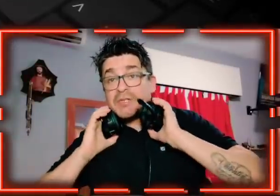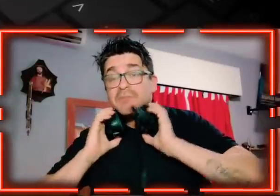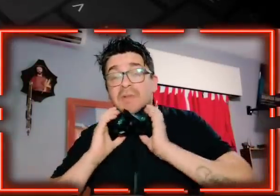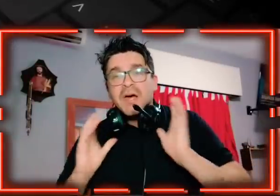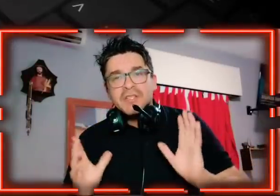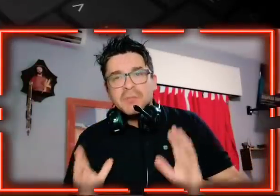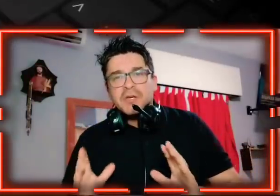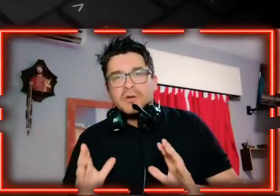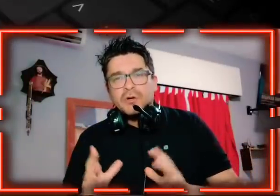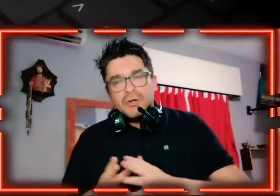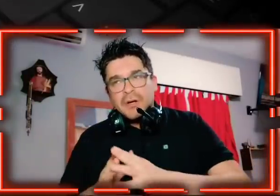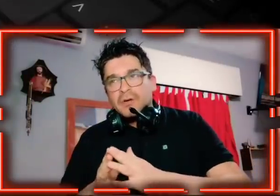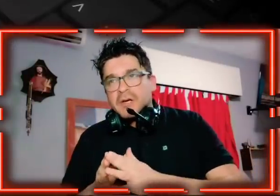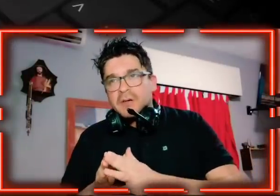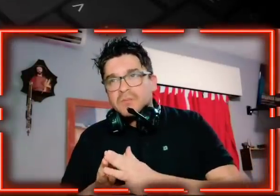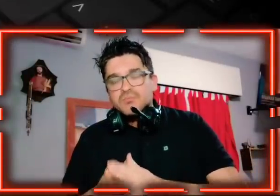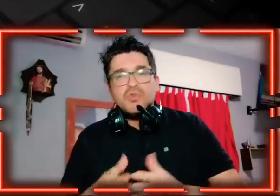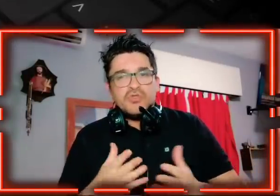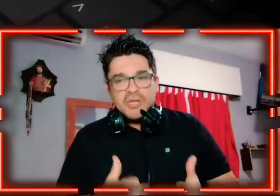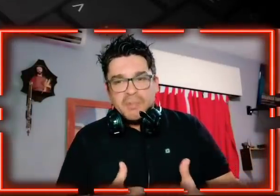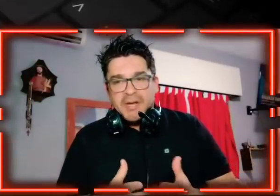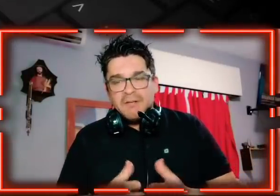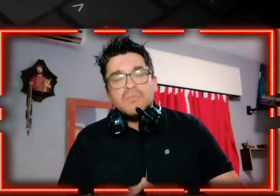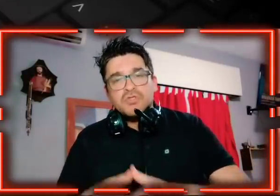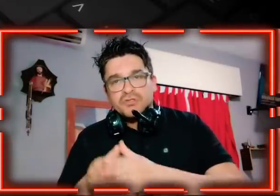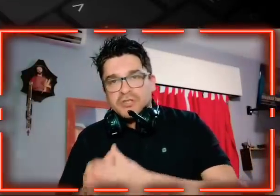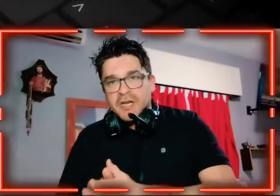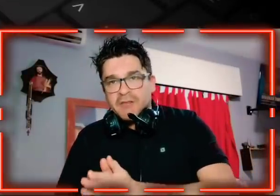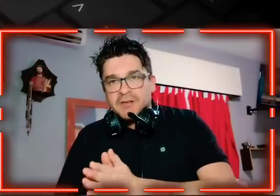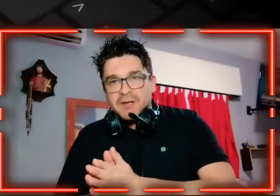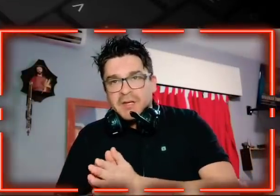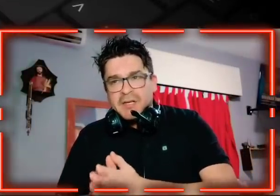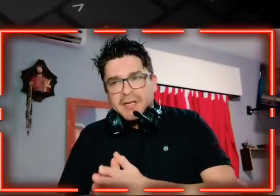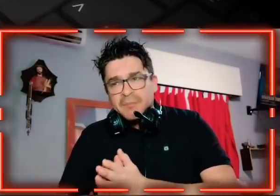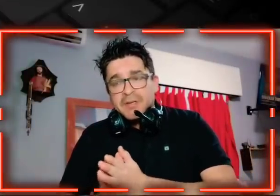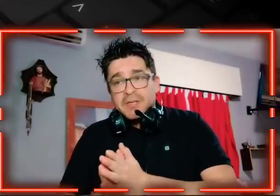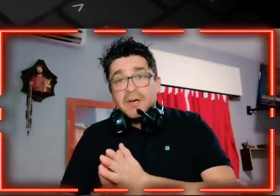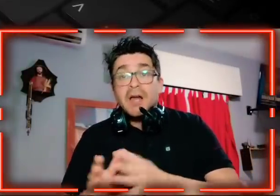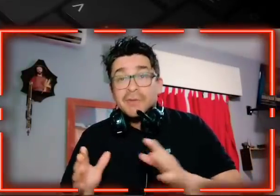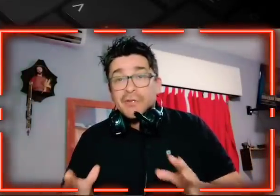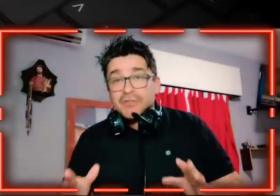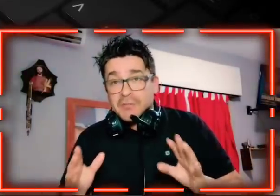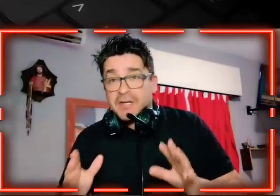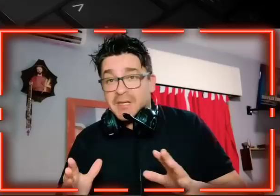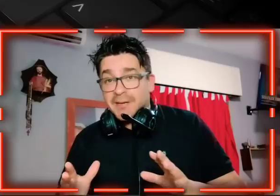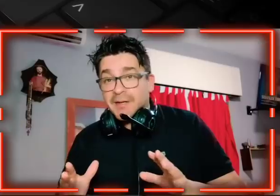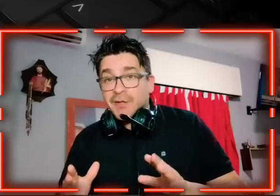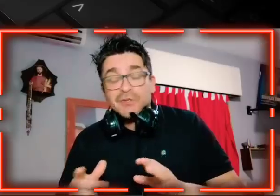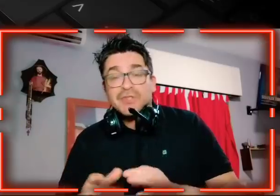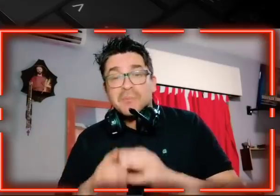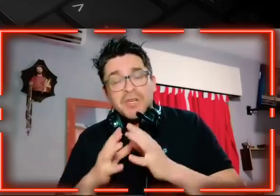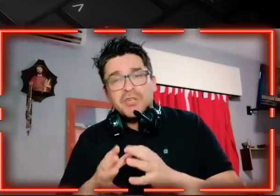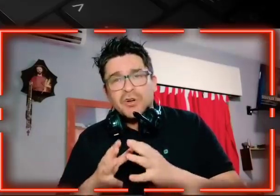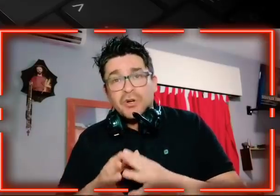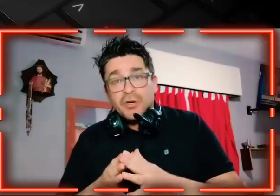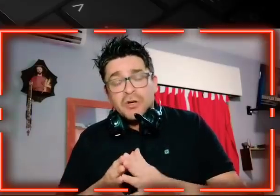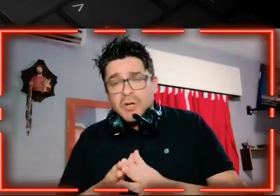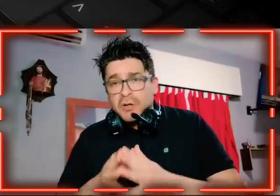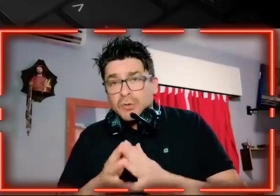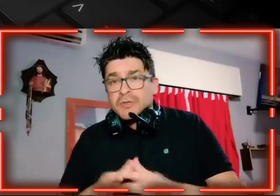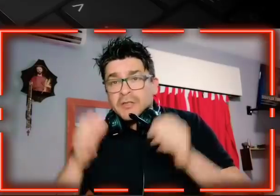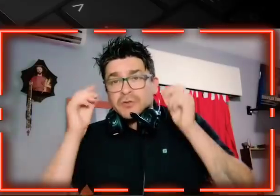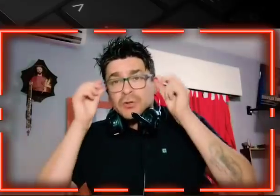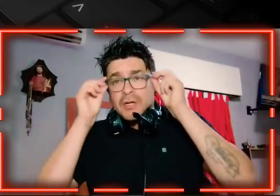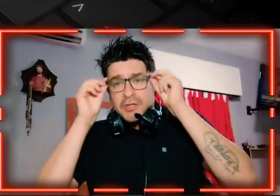Hola gente, ¿cómo andan? ¿Todo bien? Ayer México logró algo que muchos esperaban, muchos soñaban y realmente algunos no se imaginaban, ¿no? Sí, México